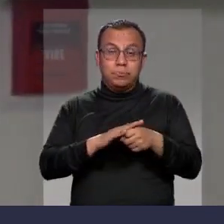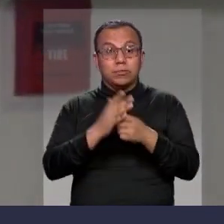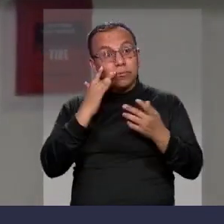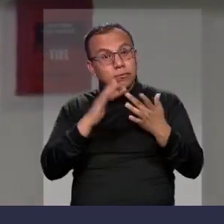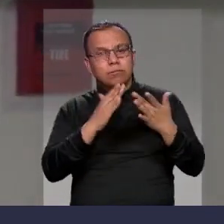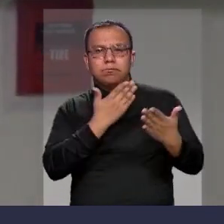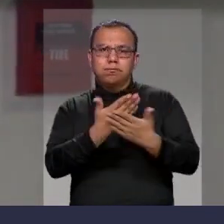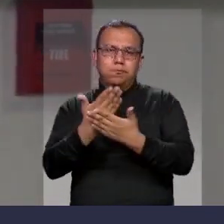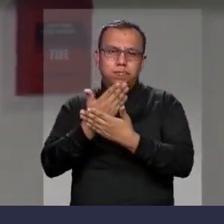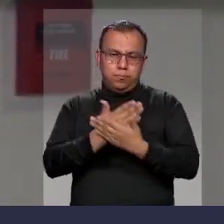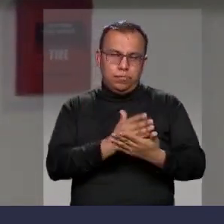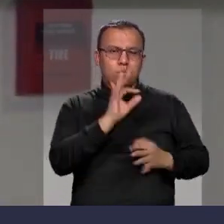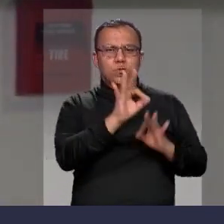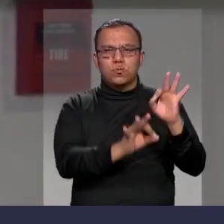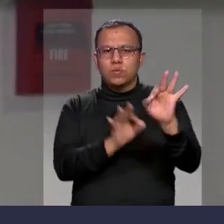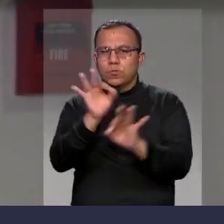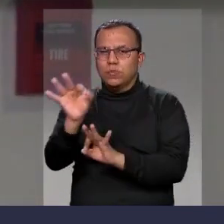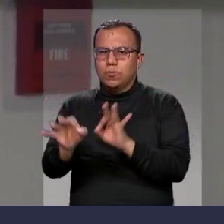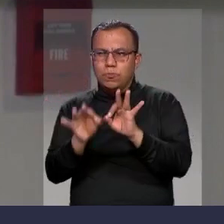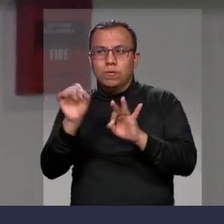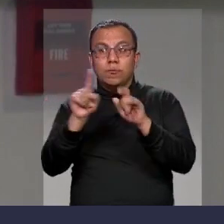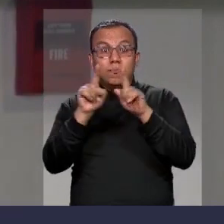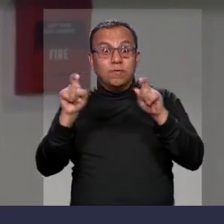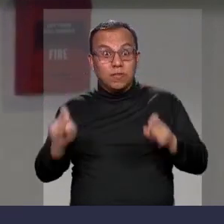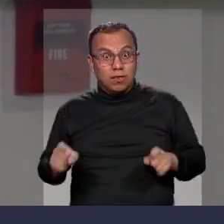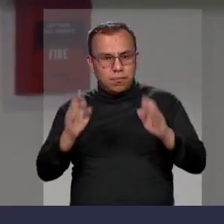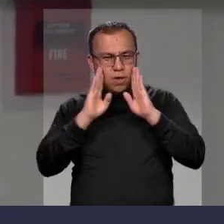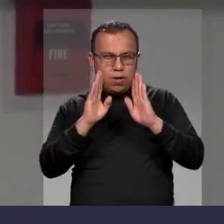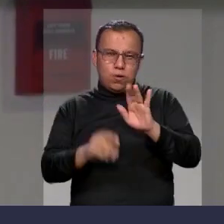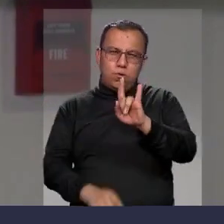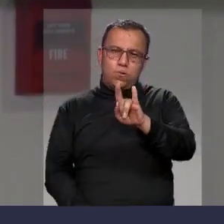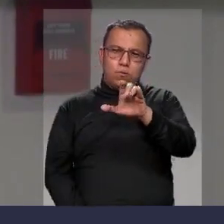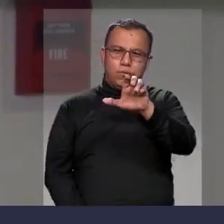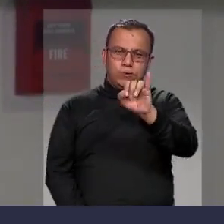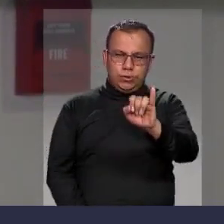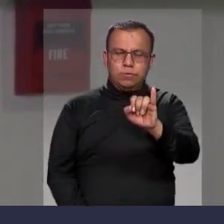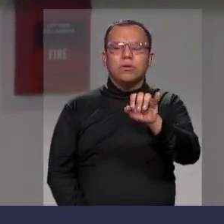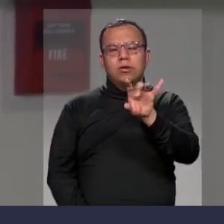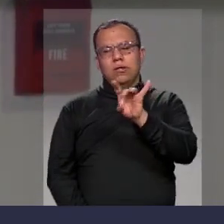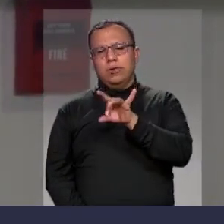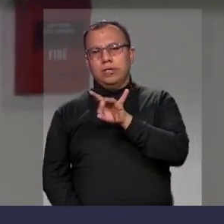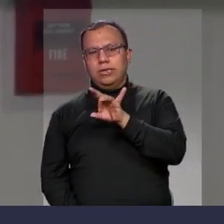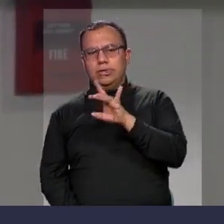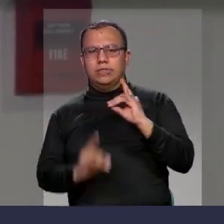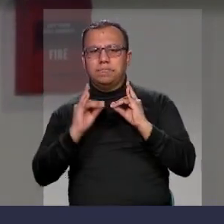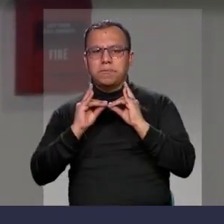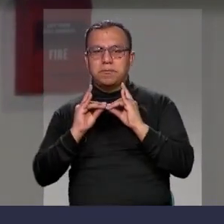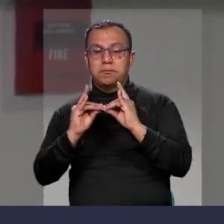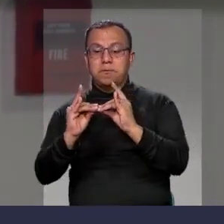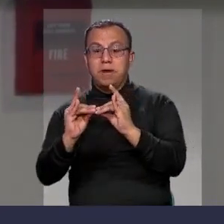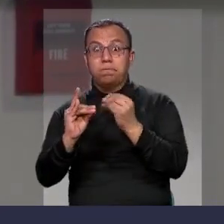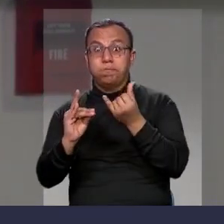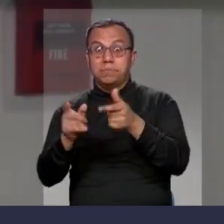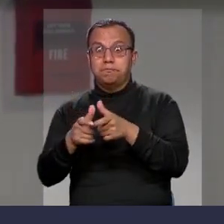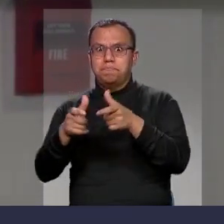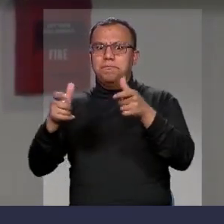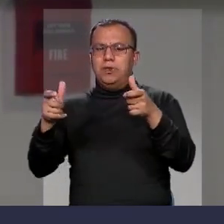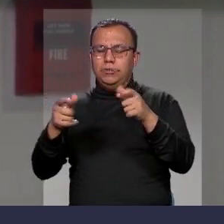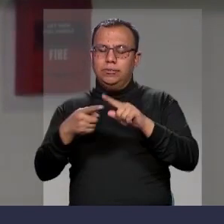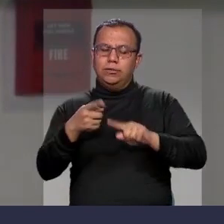unidades de cuidados intensivos por lo menos en 15 camas más.